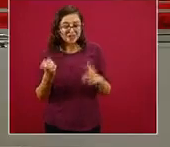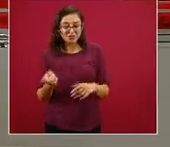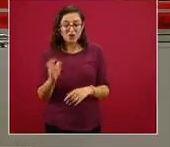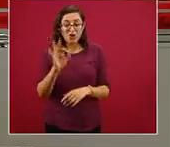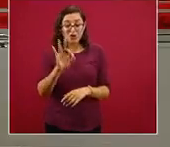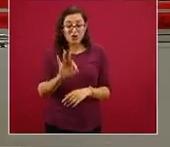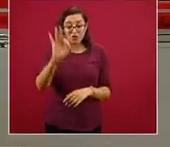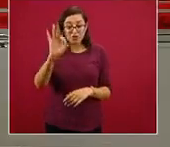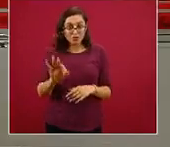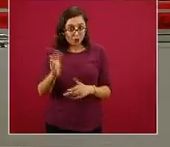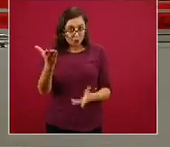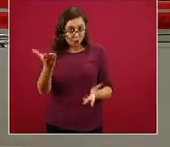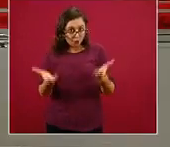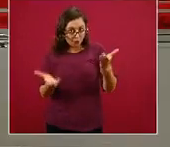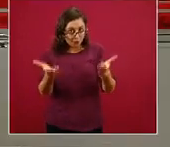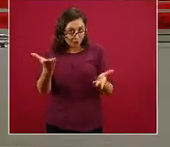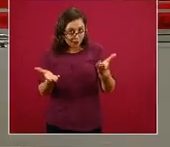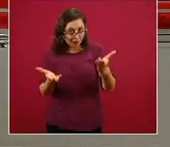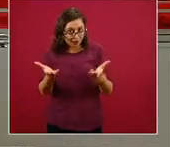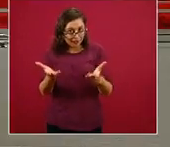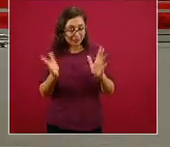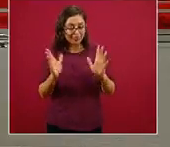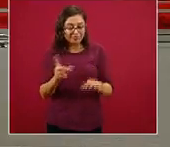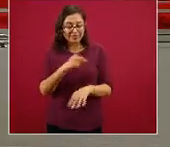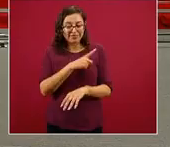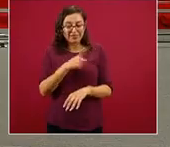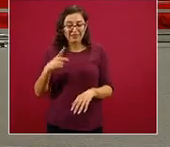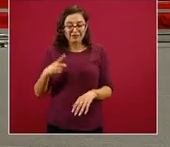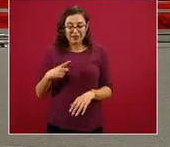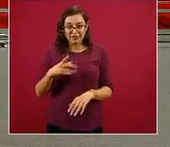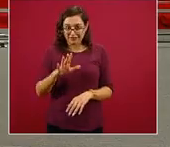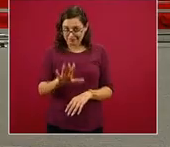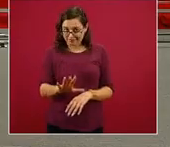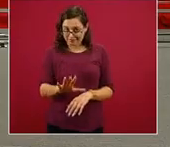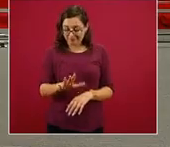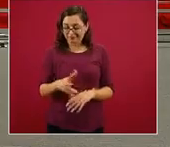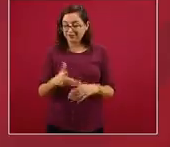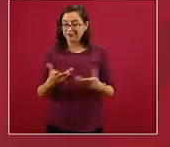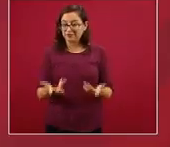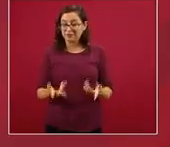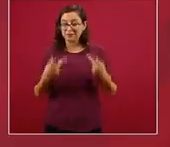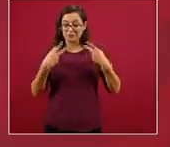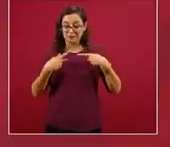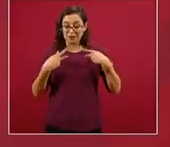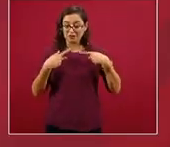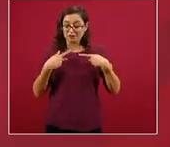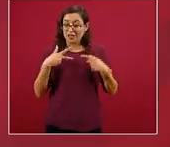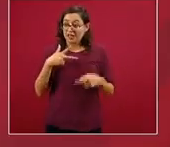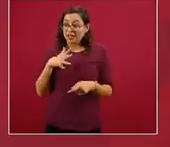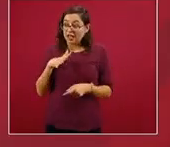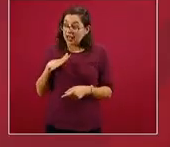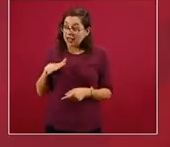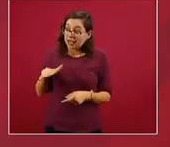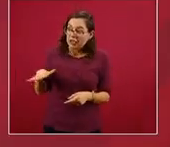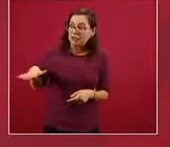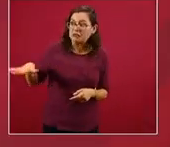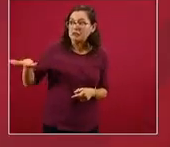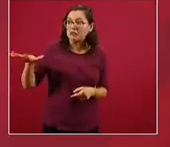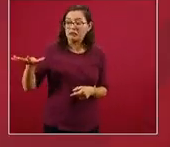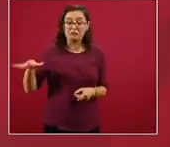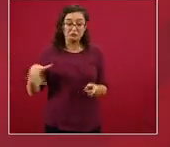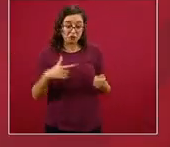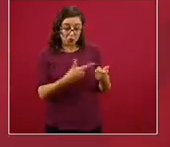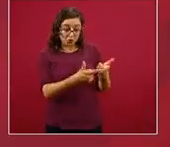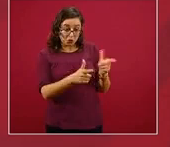los comparamos precisamente con un grupo control, como sería la población en general, no vemos un